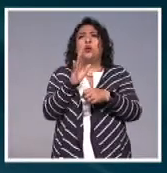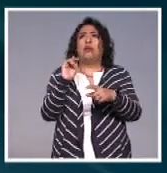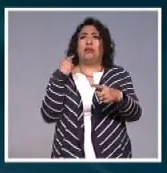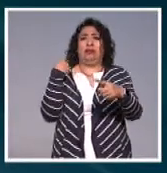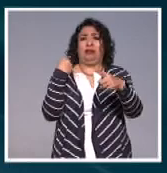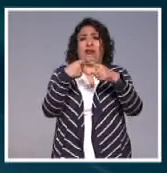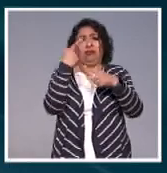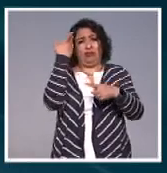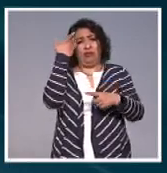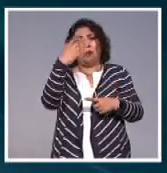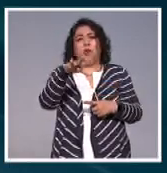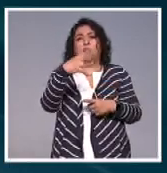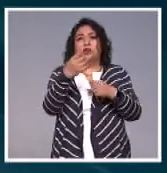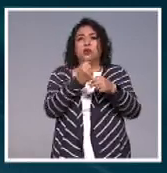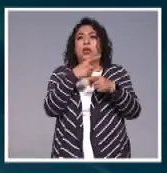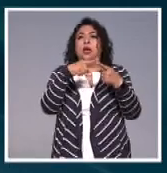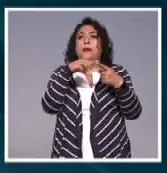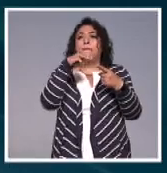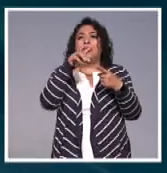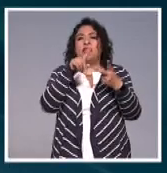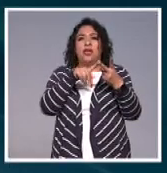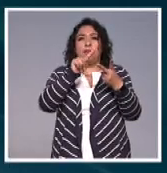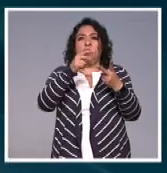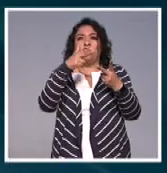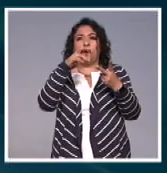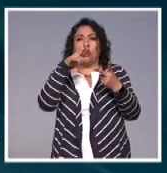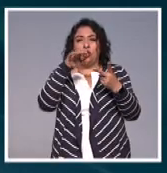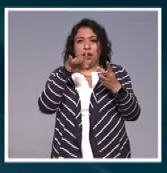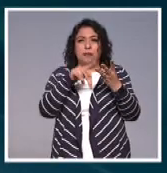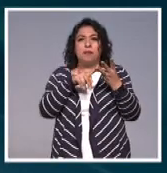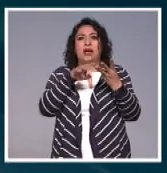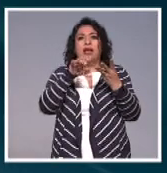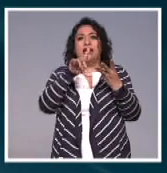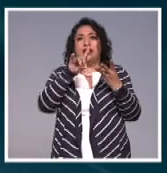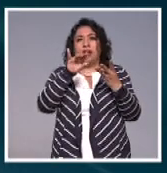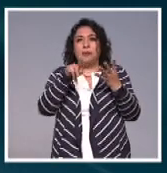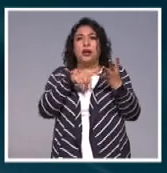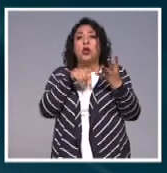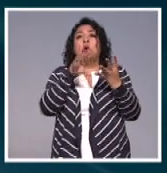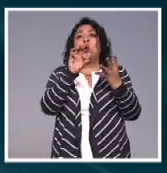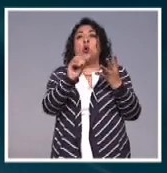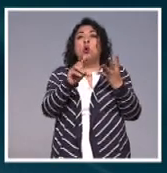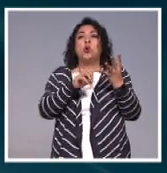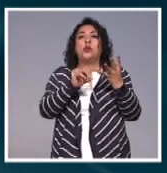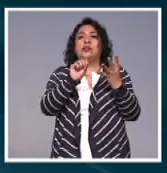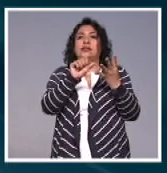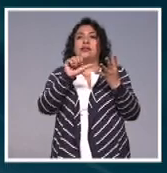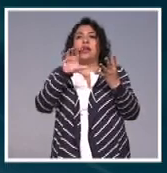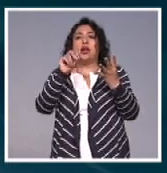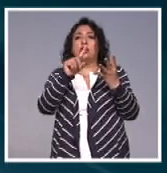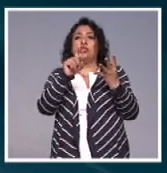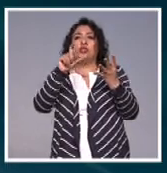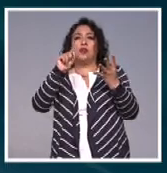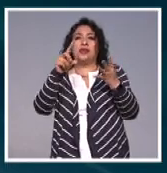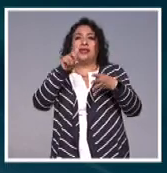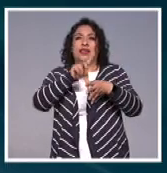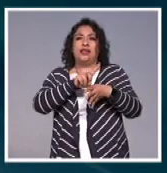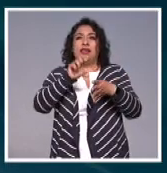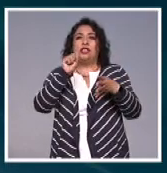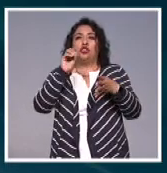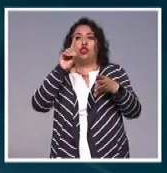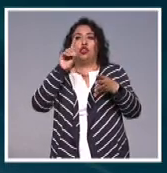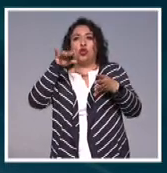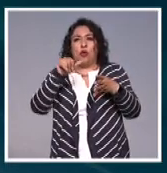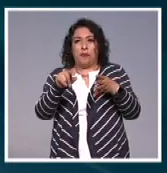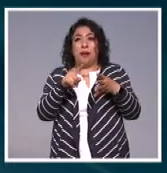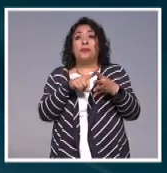años. Filmes como Medea, Teorema, El Decamerón o la polémica Salo o Los 120 días de Sodoma,